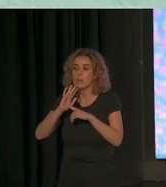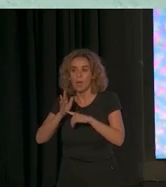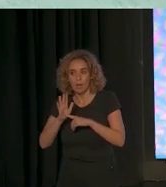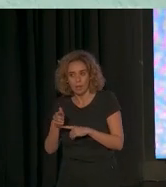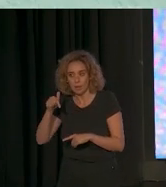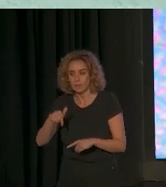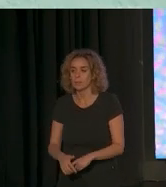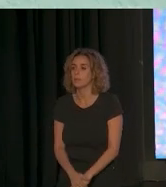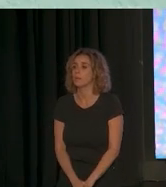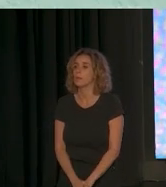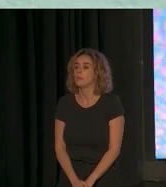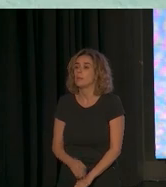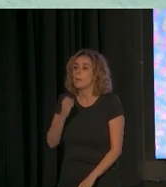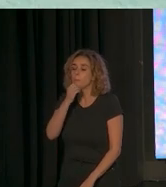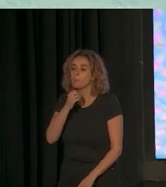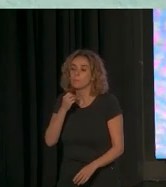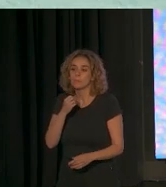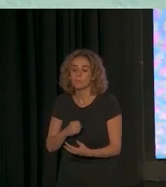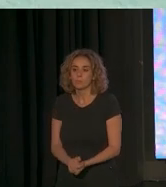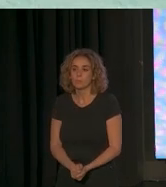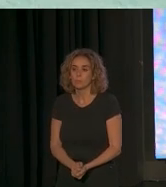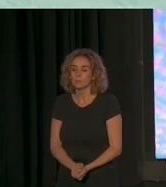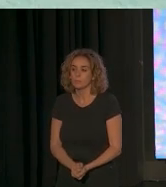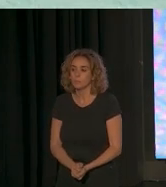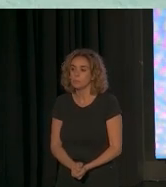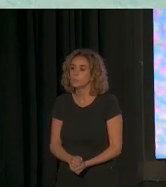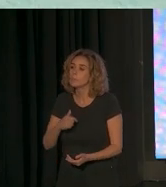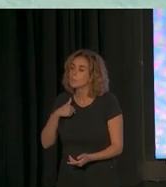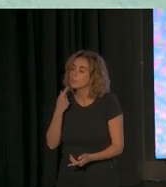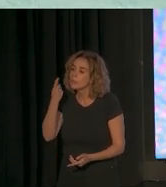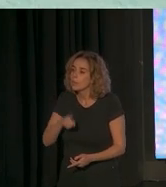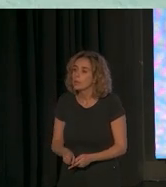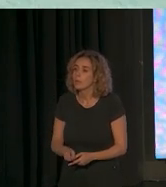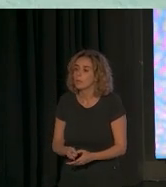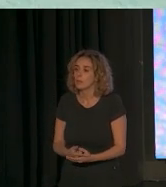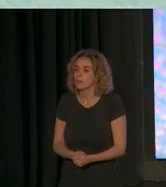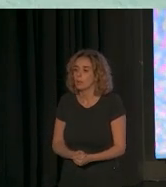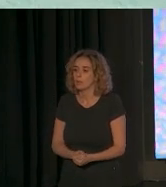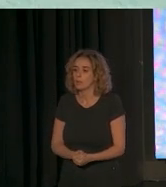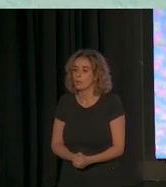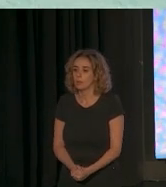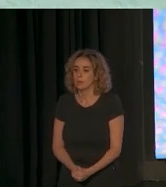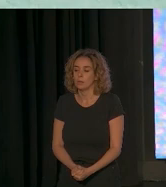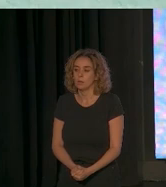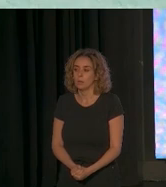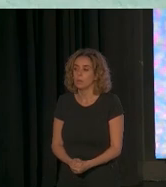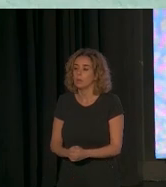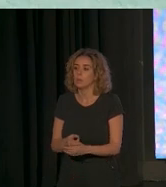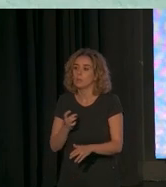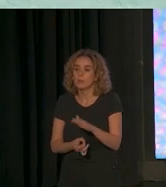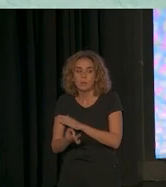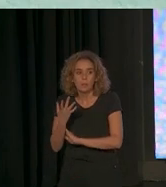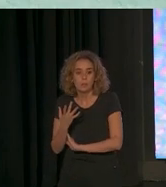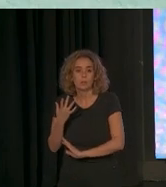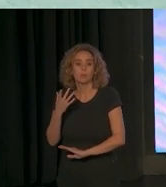que dirige David Poveda de Desarrollo Humano. Invitados también en la National Conference de Innovación en